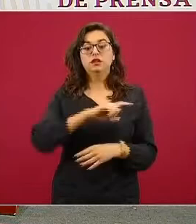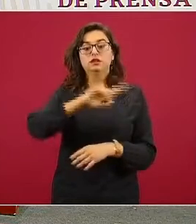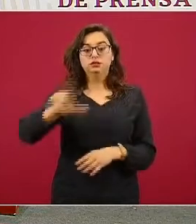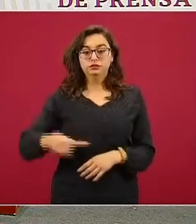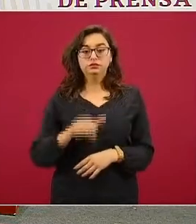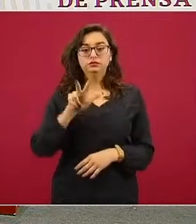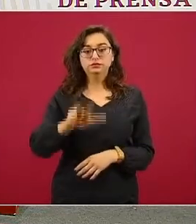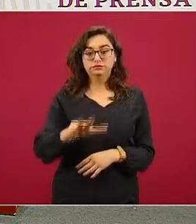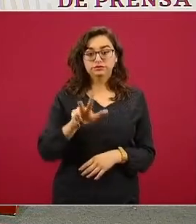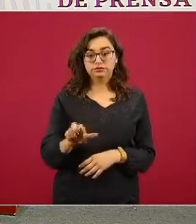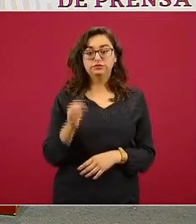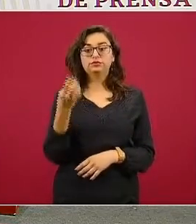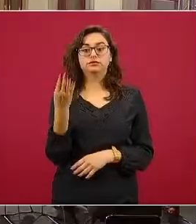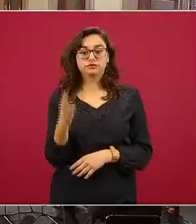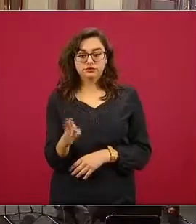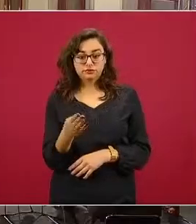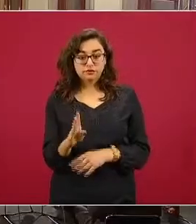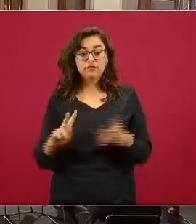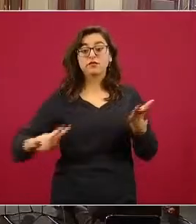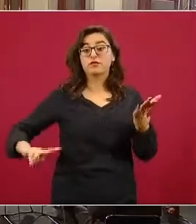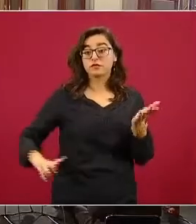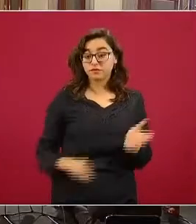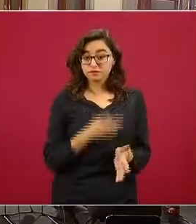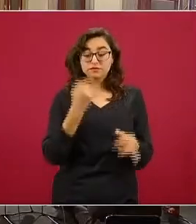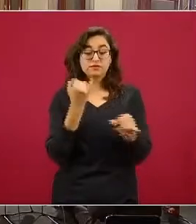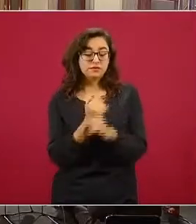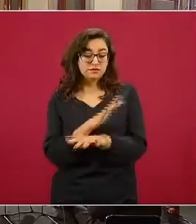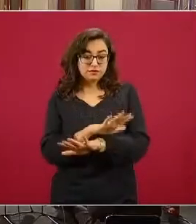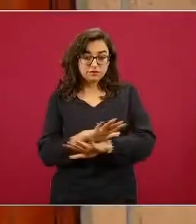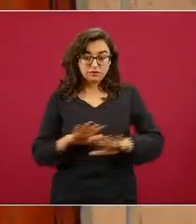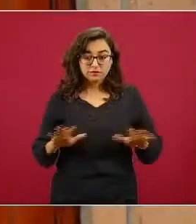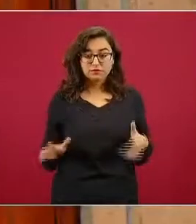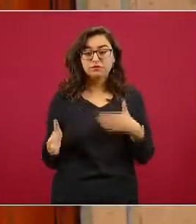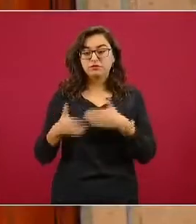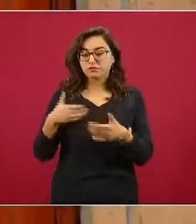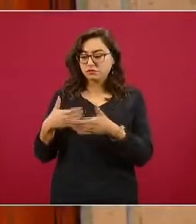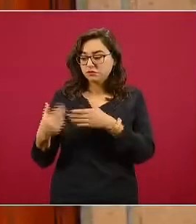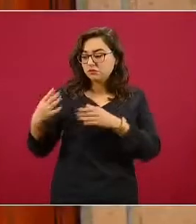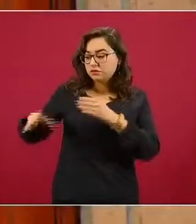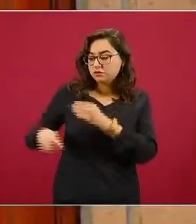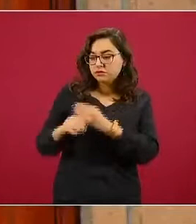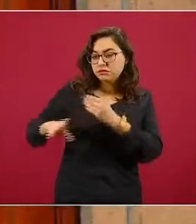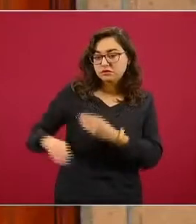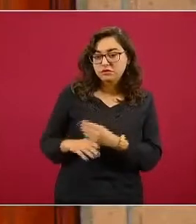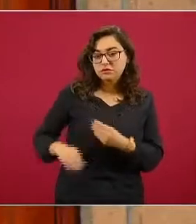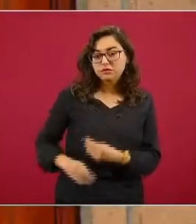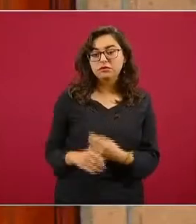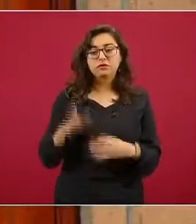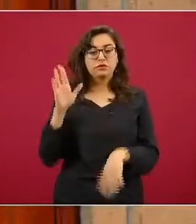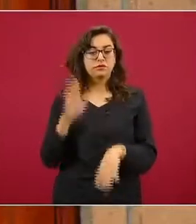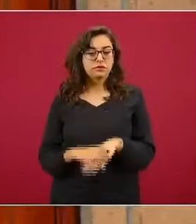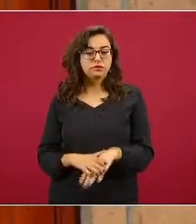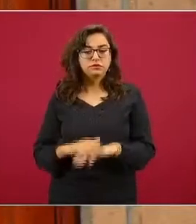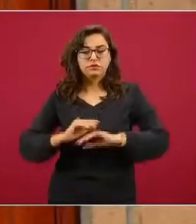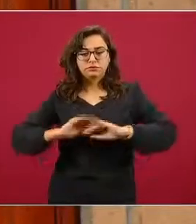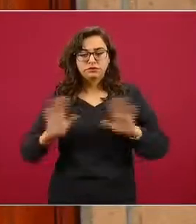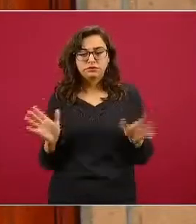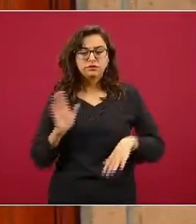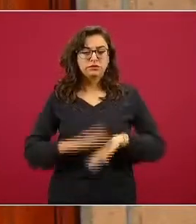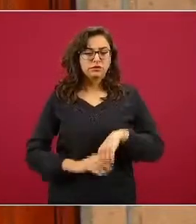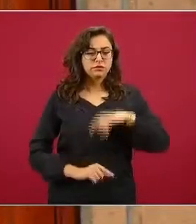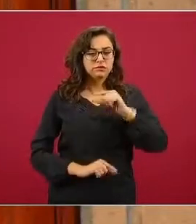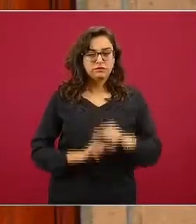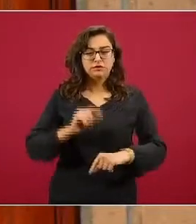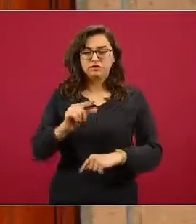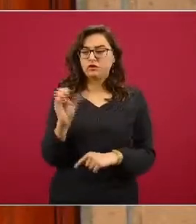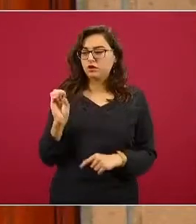publicar una actualización, un poco siguiendo también las recomendaciones que de manera paulatina va